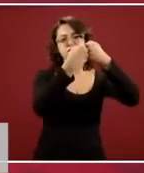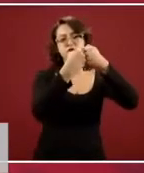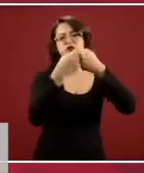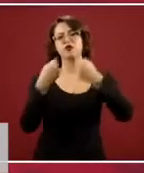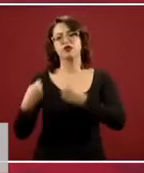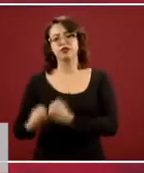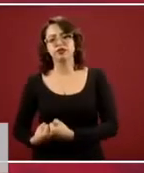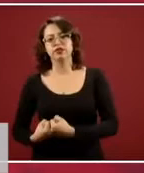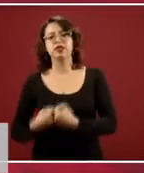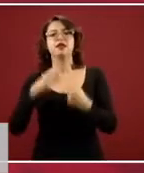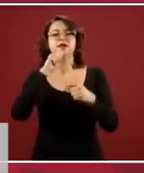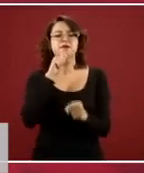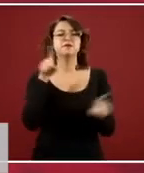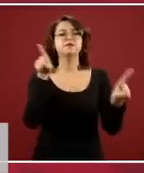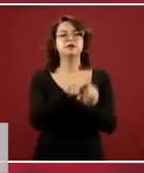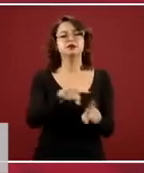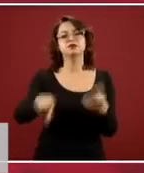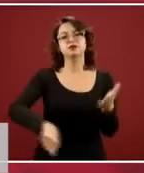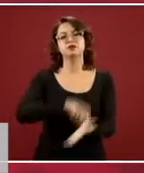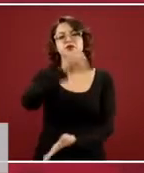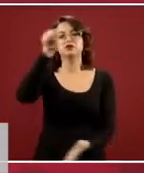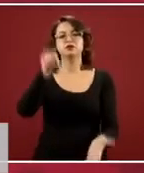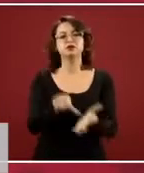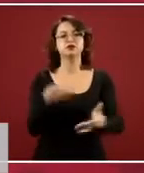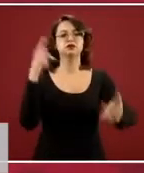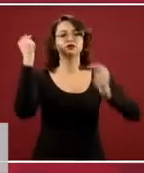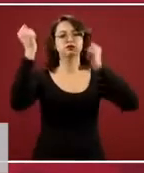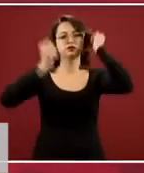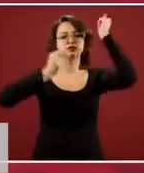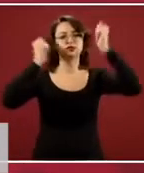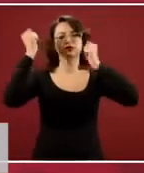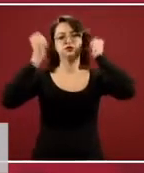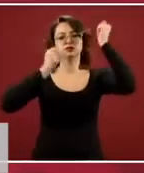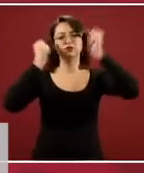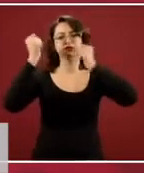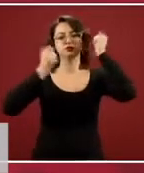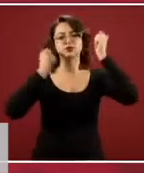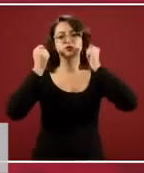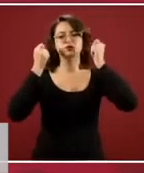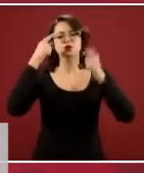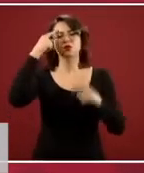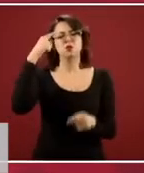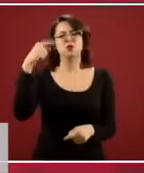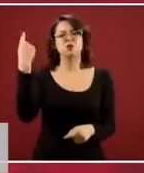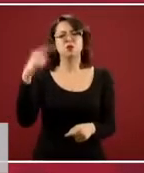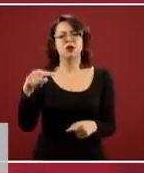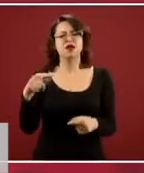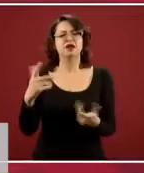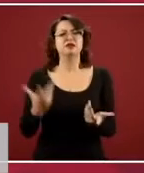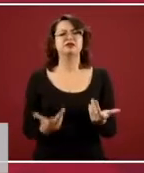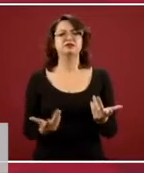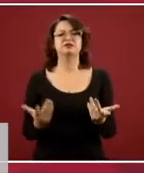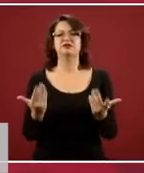cargo de la construcción de dichas sucursales, que se localizarán principalmente en comunidades marginadas.